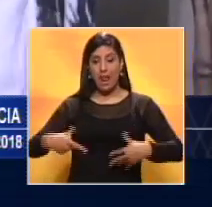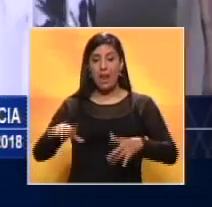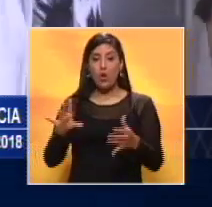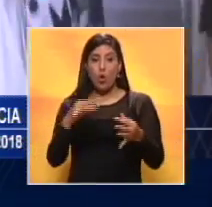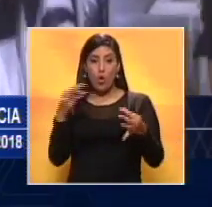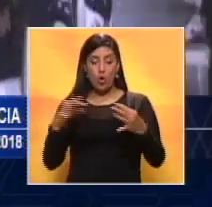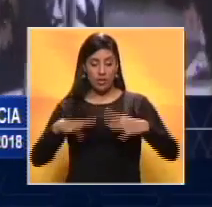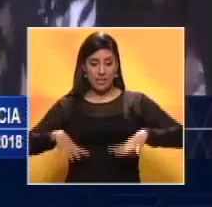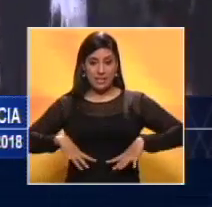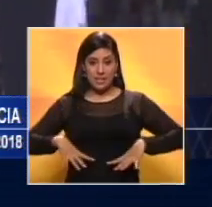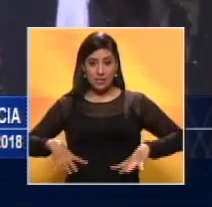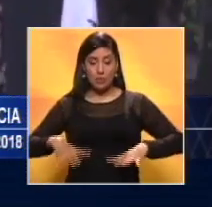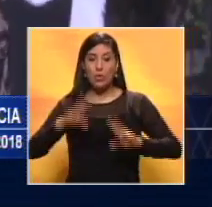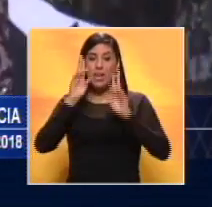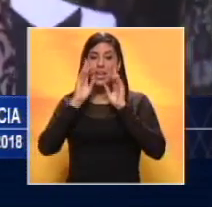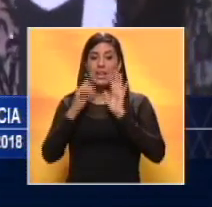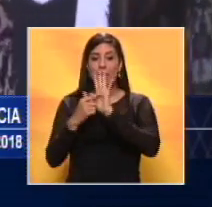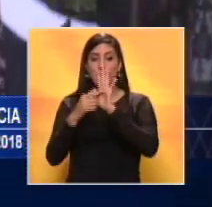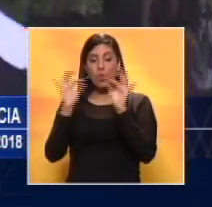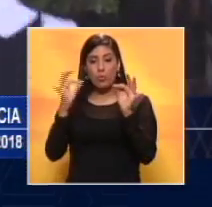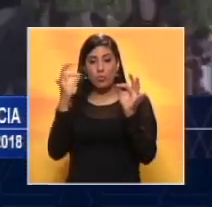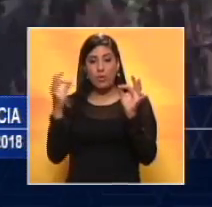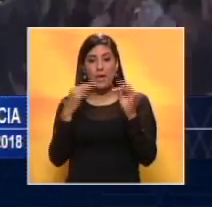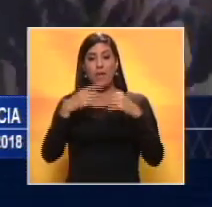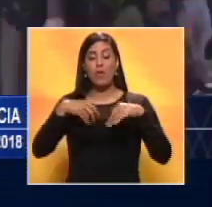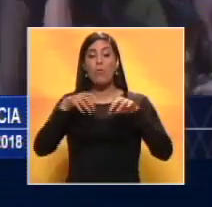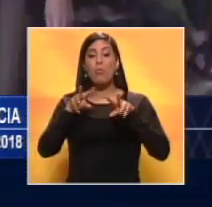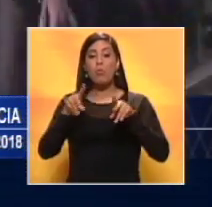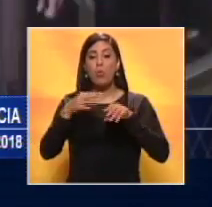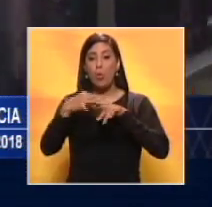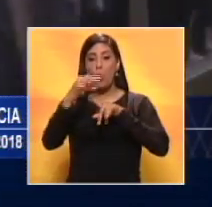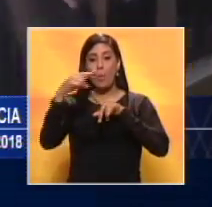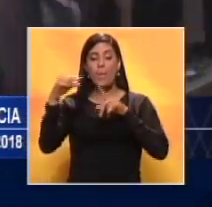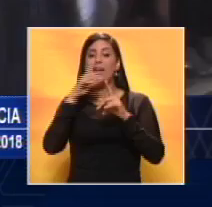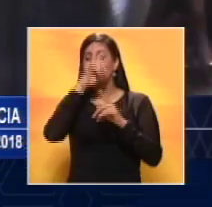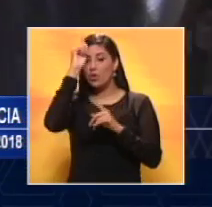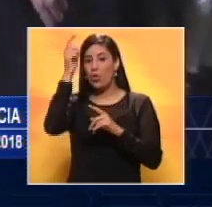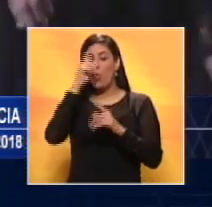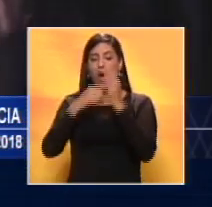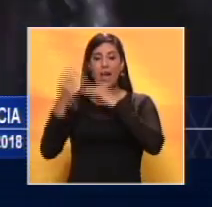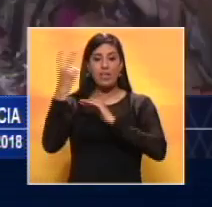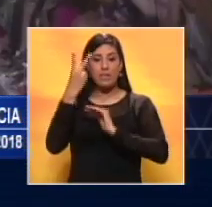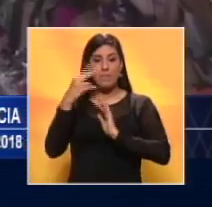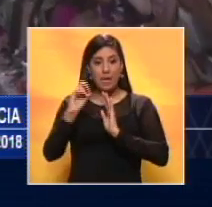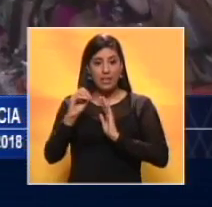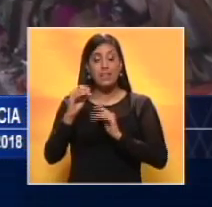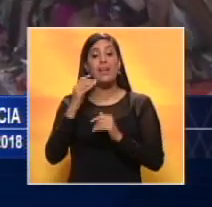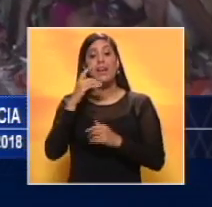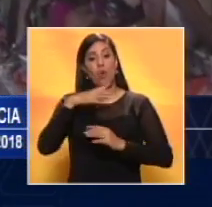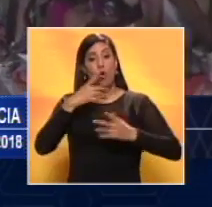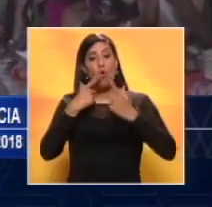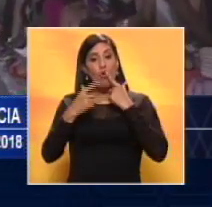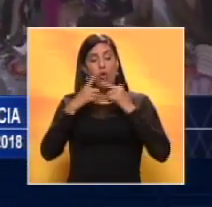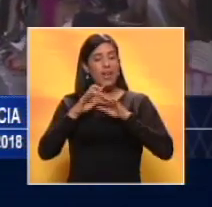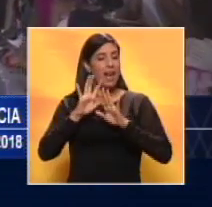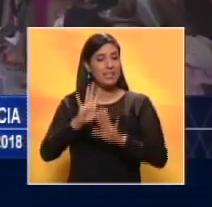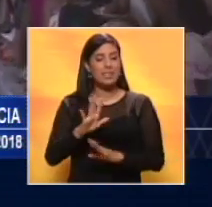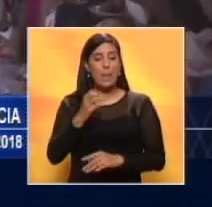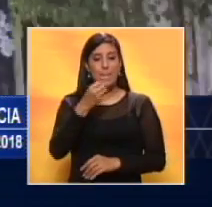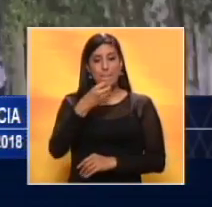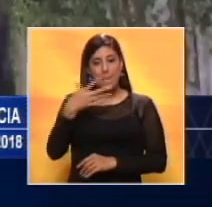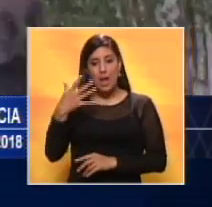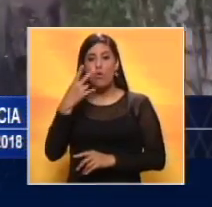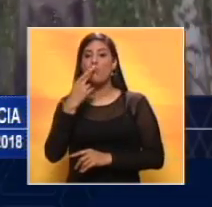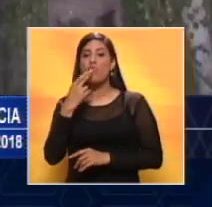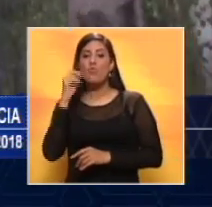cortes a la cintura, transparencias, encajes, flecos y plumas, evocando los años 20. La paleta de color giró en torno a los